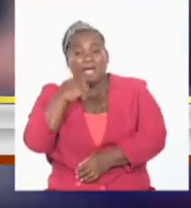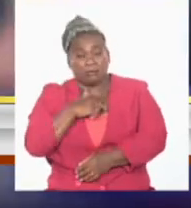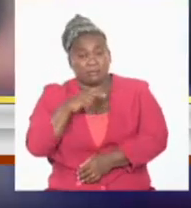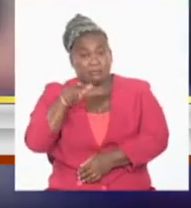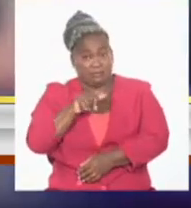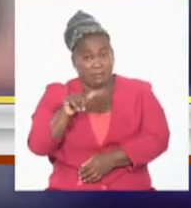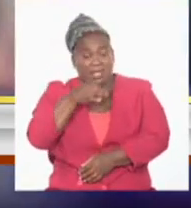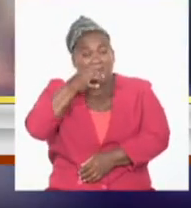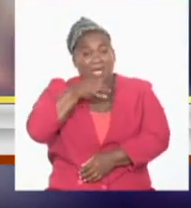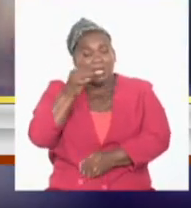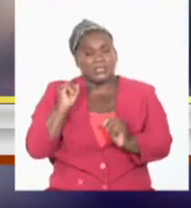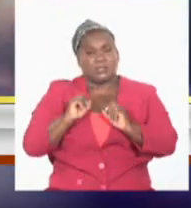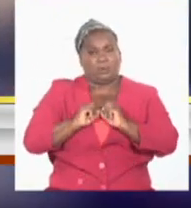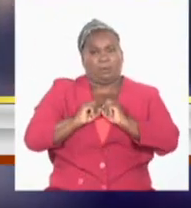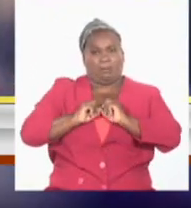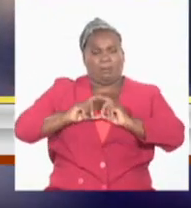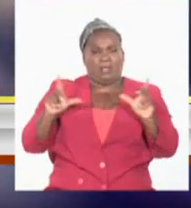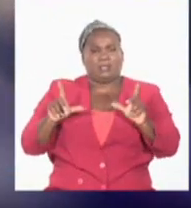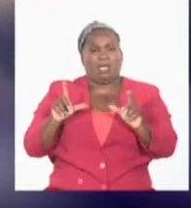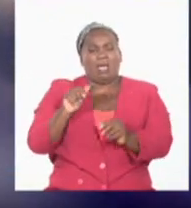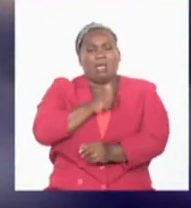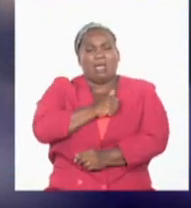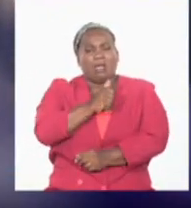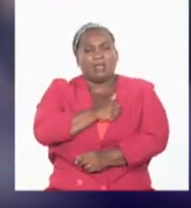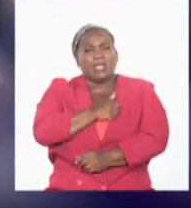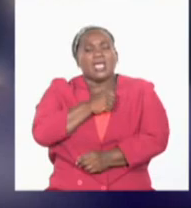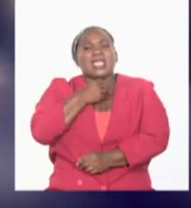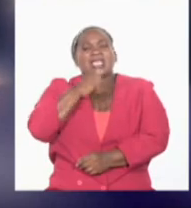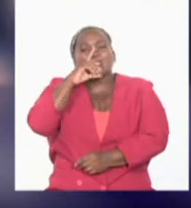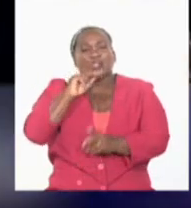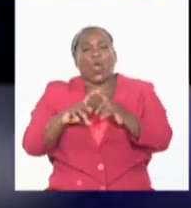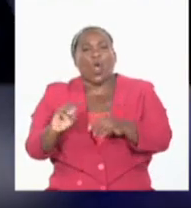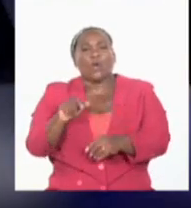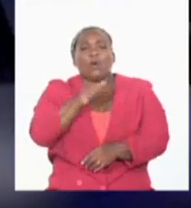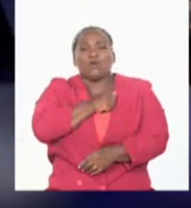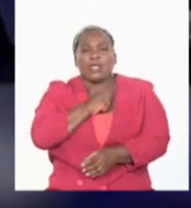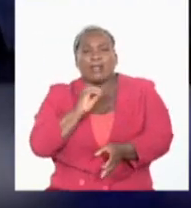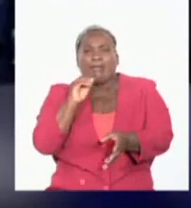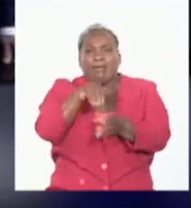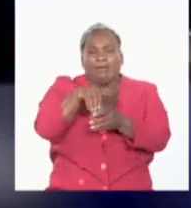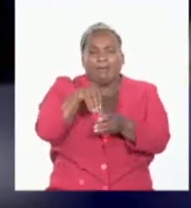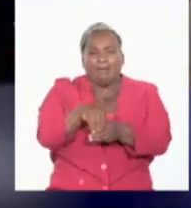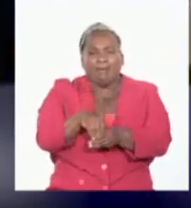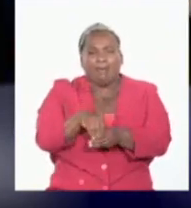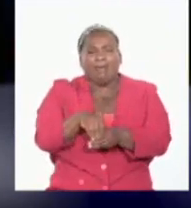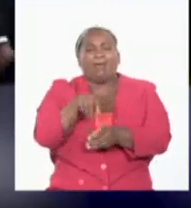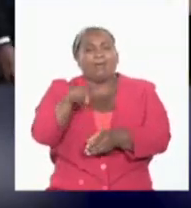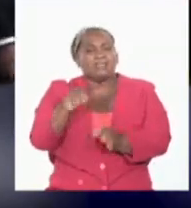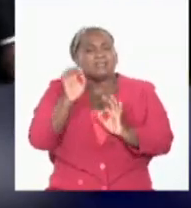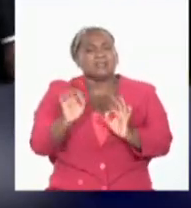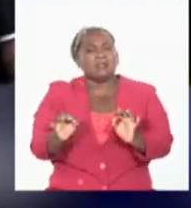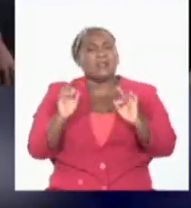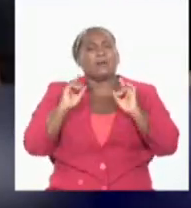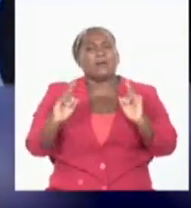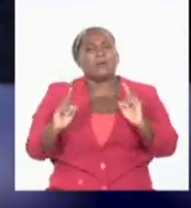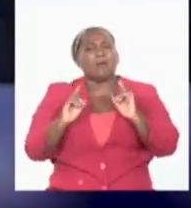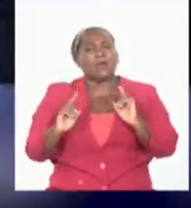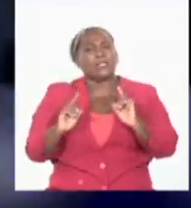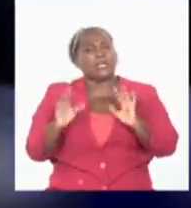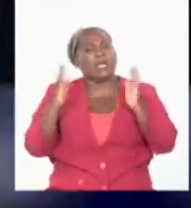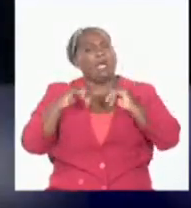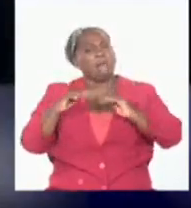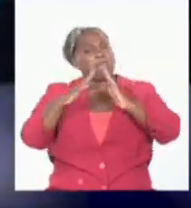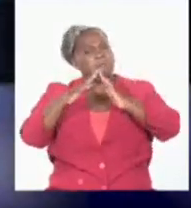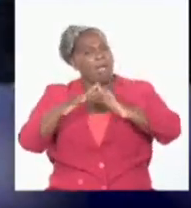reaccionó con sorpresa a la intención de Estocolmo de integrarse al bloque bélico, dejando de lado su histórica política de neutralidad.